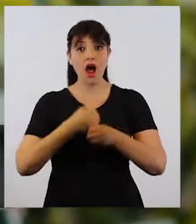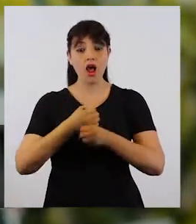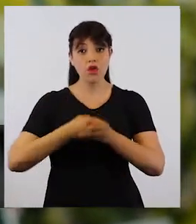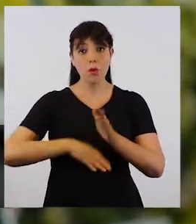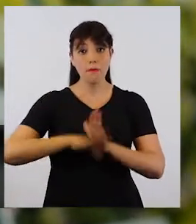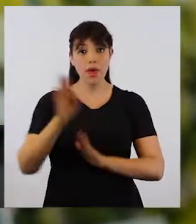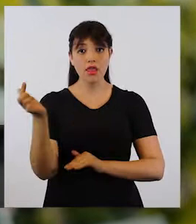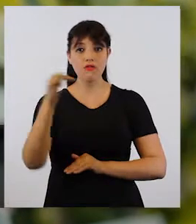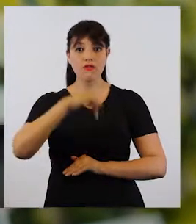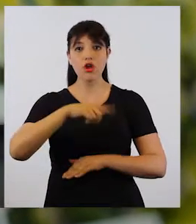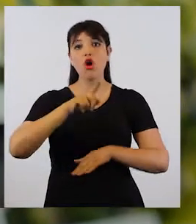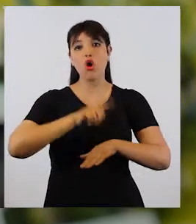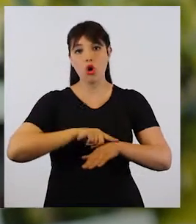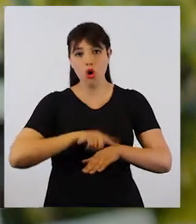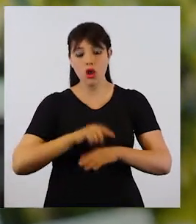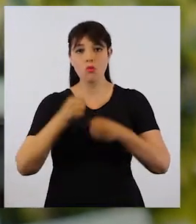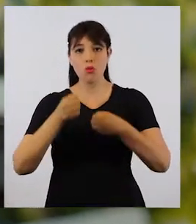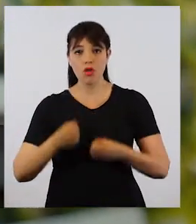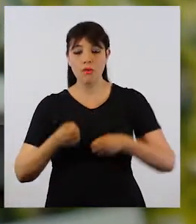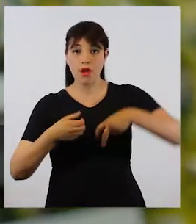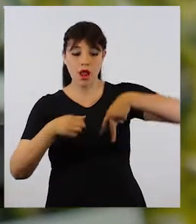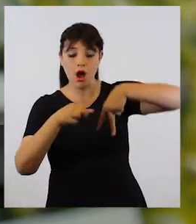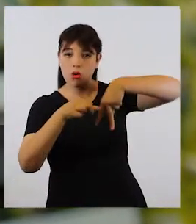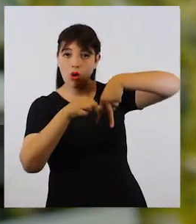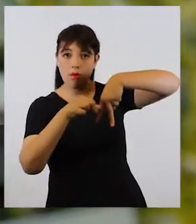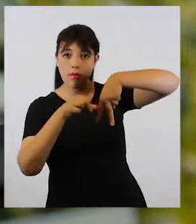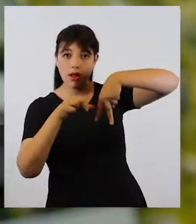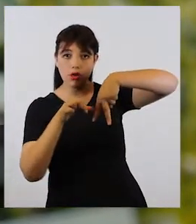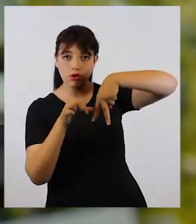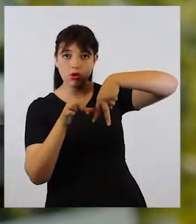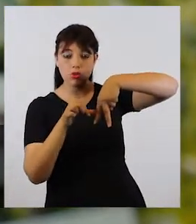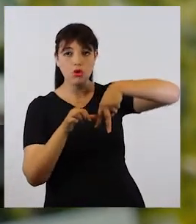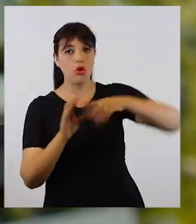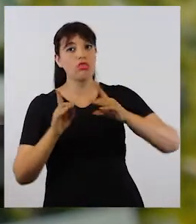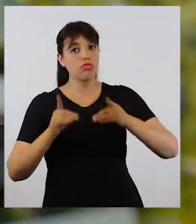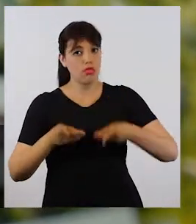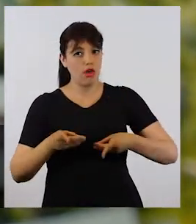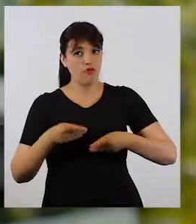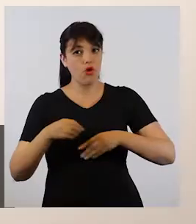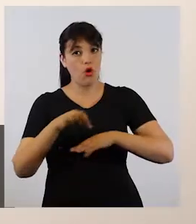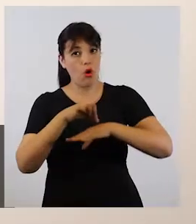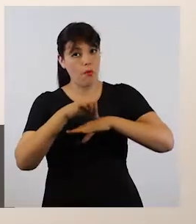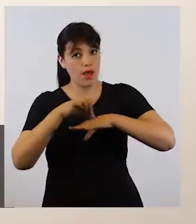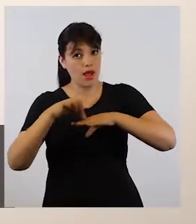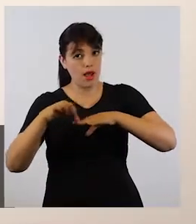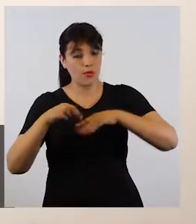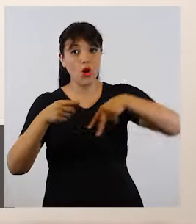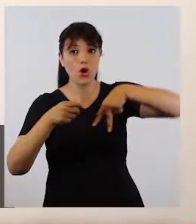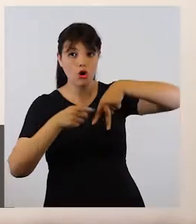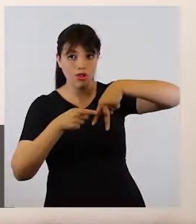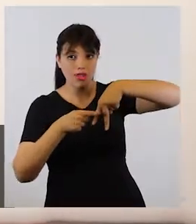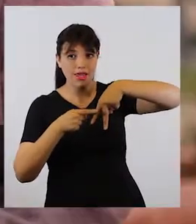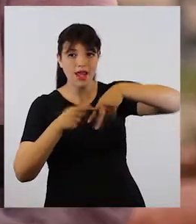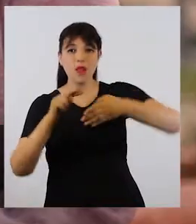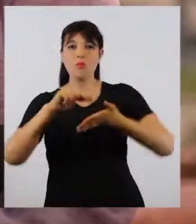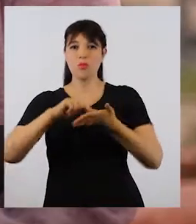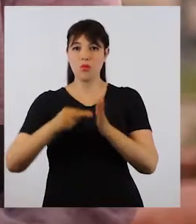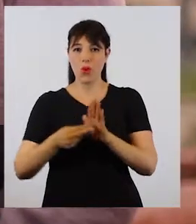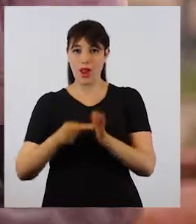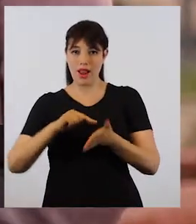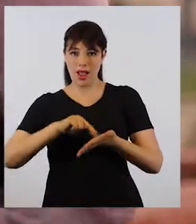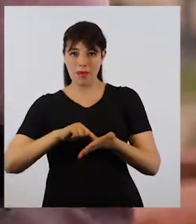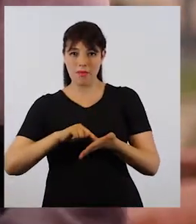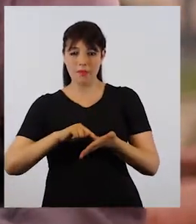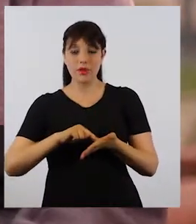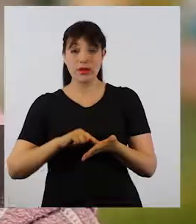iba a tener una hora disponible para mi operación porque tengo que saber me operar de una rodilla el problema es que con esta